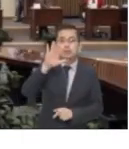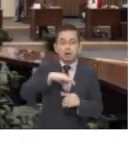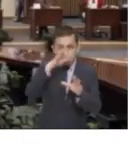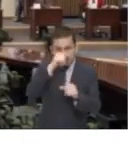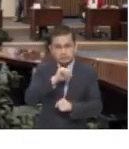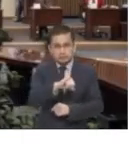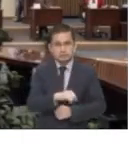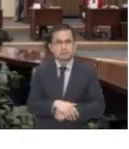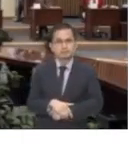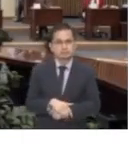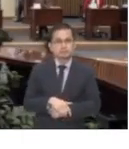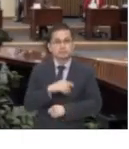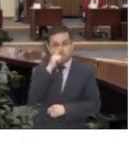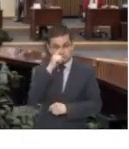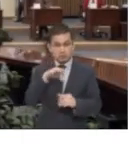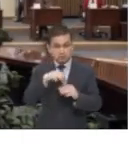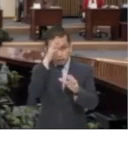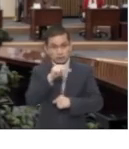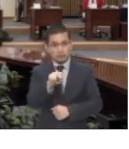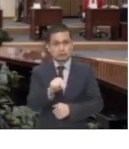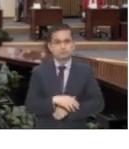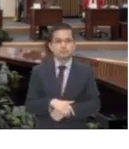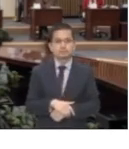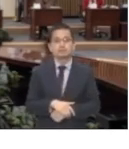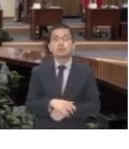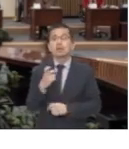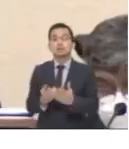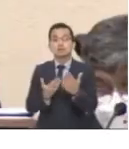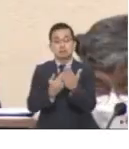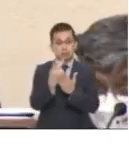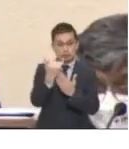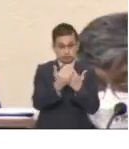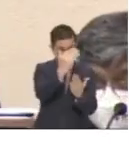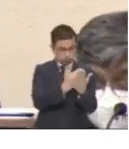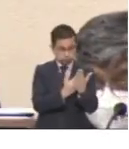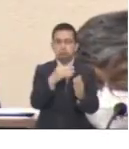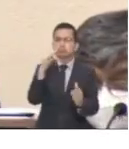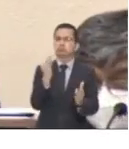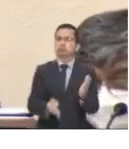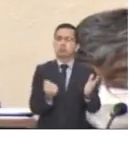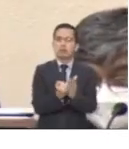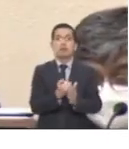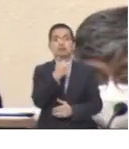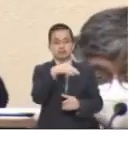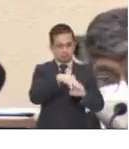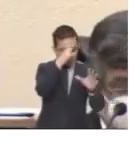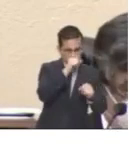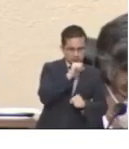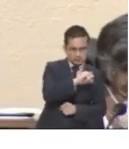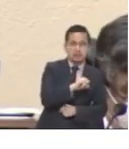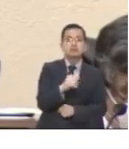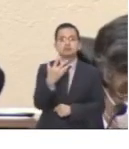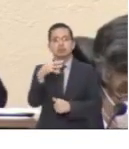nosotros el seno del consejo general nos opusimos a ésta e invitante